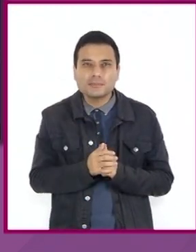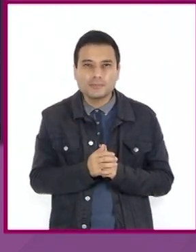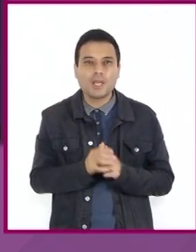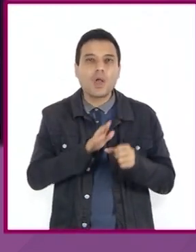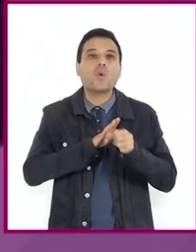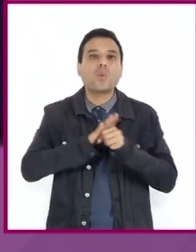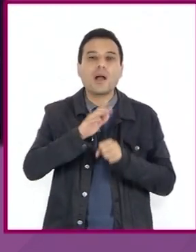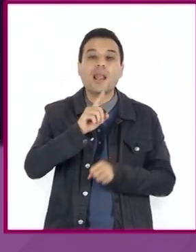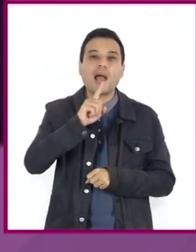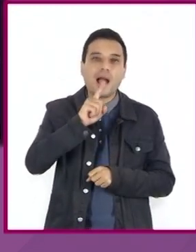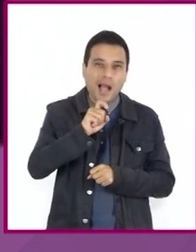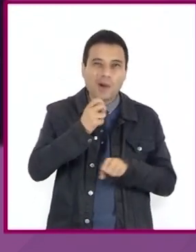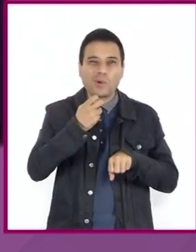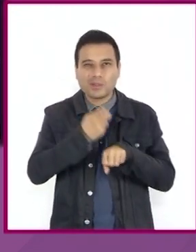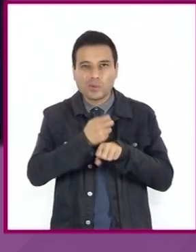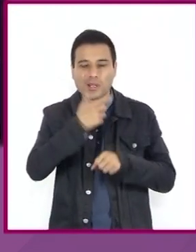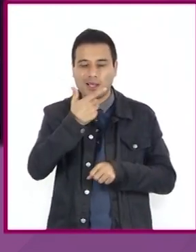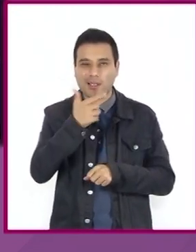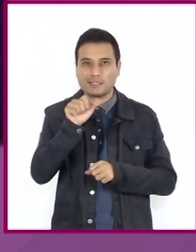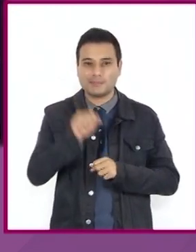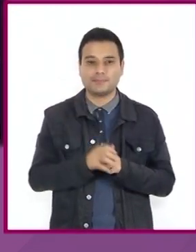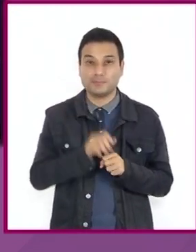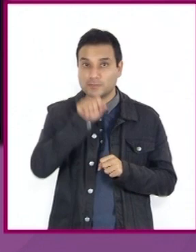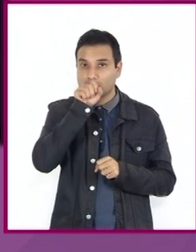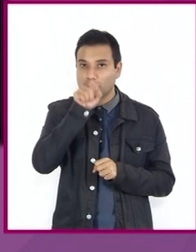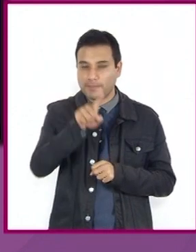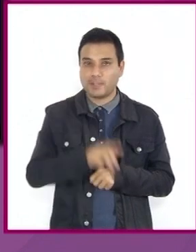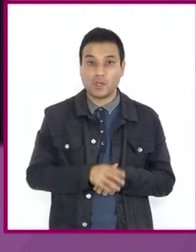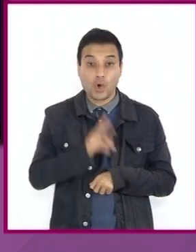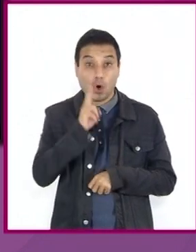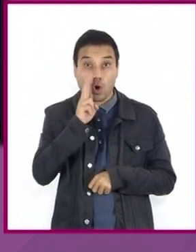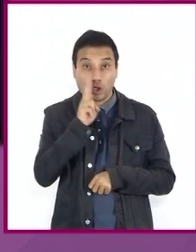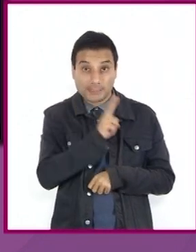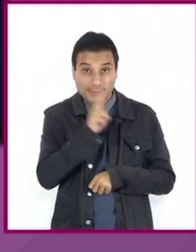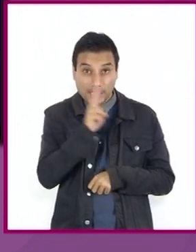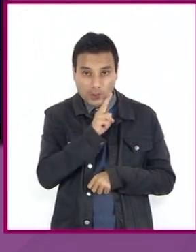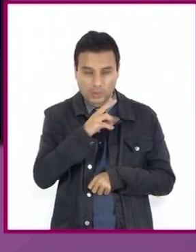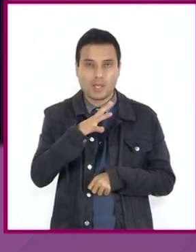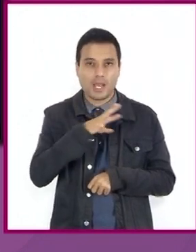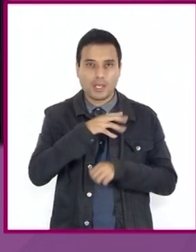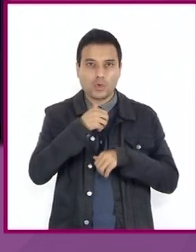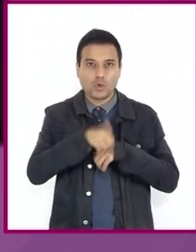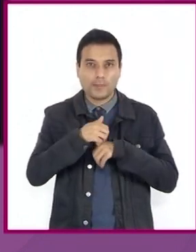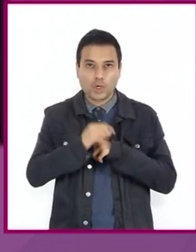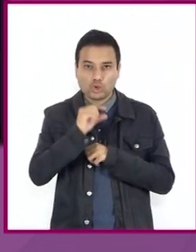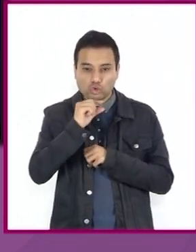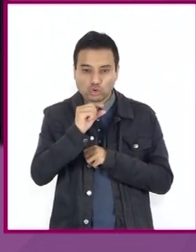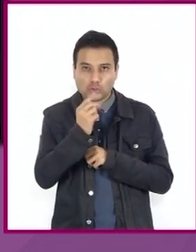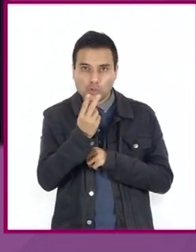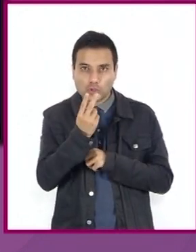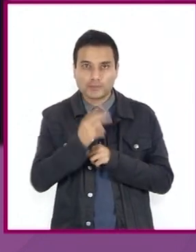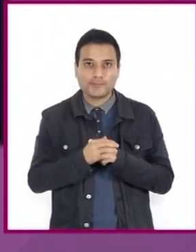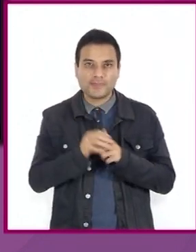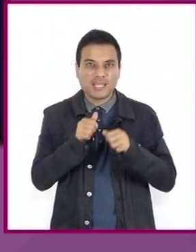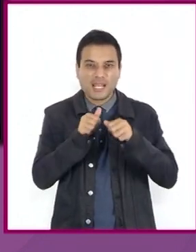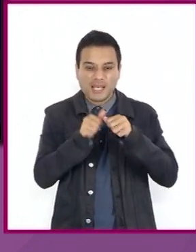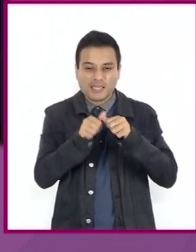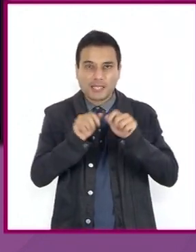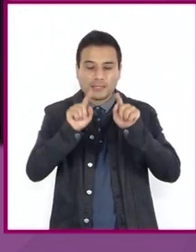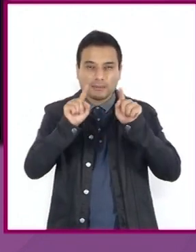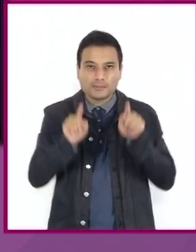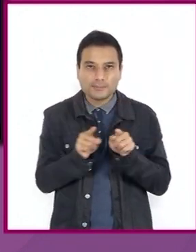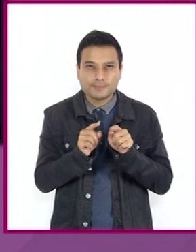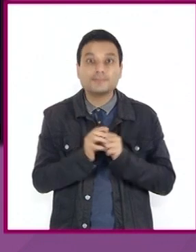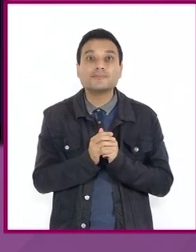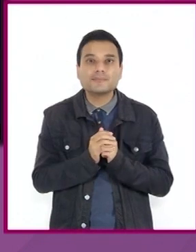elemento. Lo mismo ocurre con el oxígeno, tiene un subíndice 2. y la letra entre paréntesis que nos indica